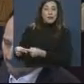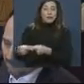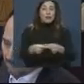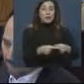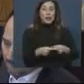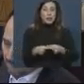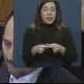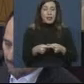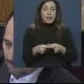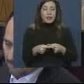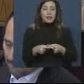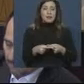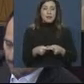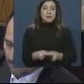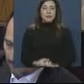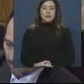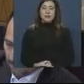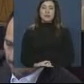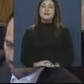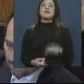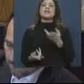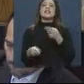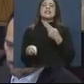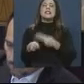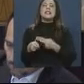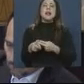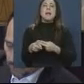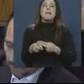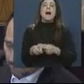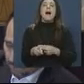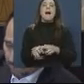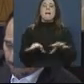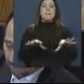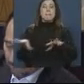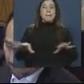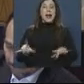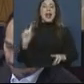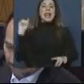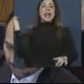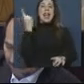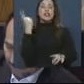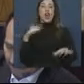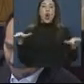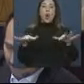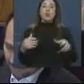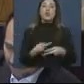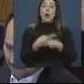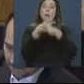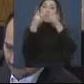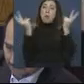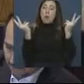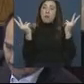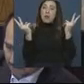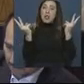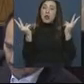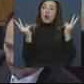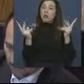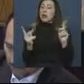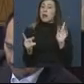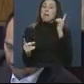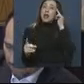estos se denominan bienes nacionales de uso público y generalmente no entran al